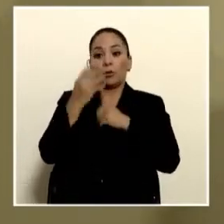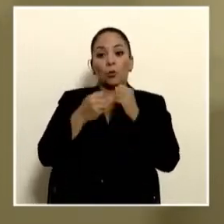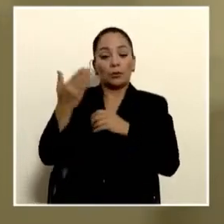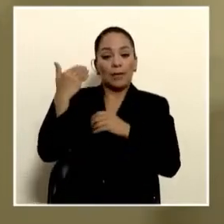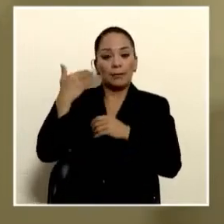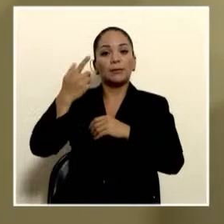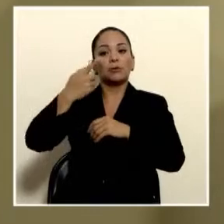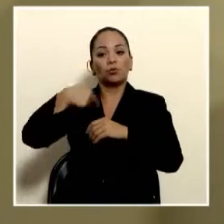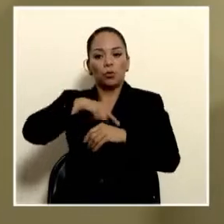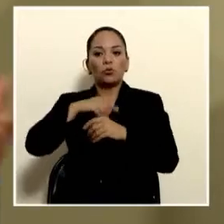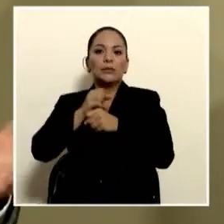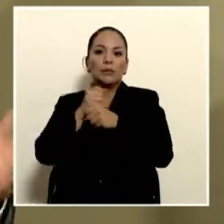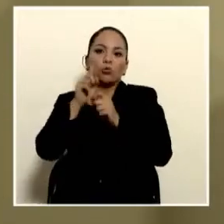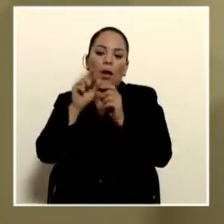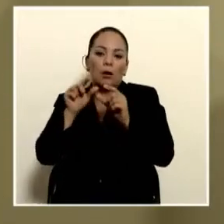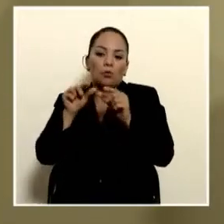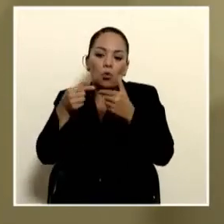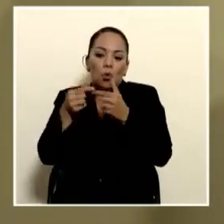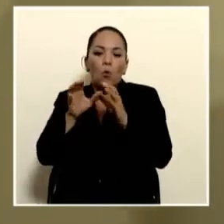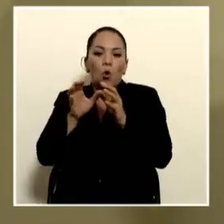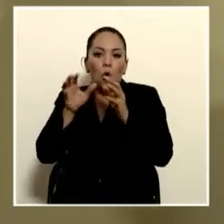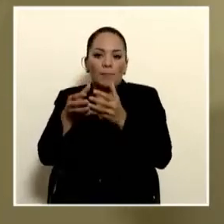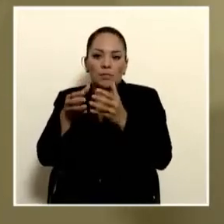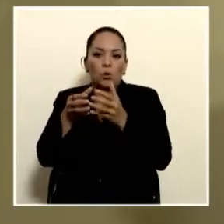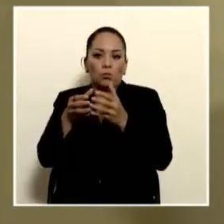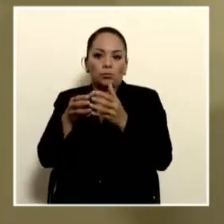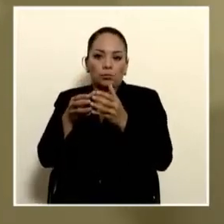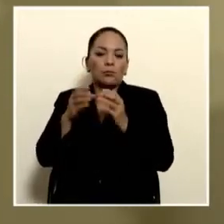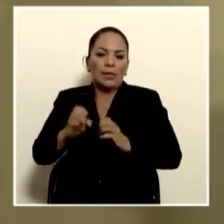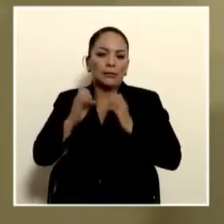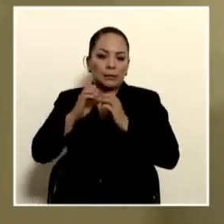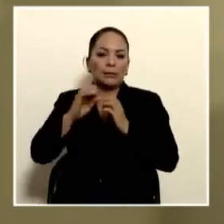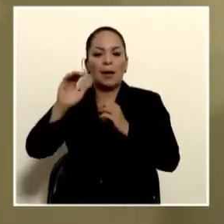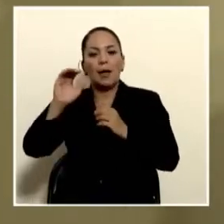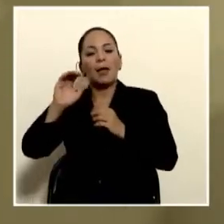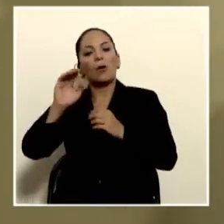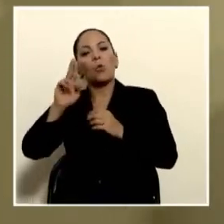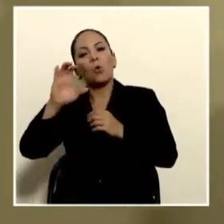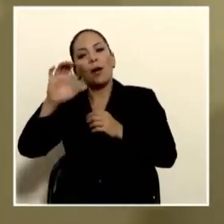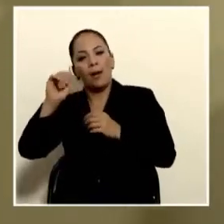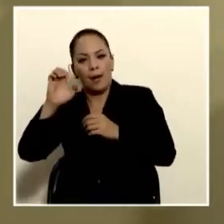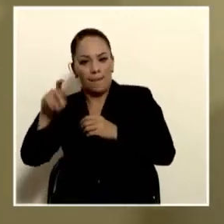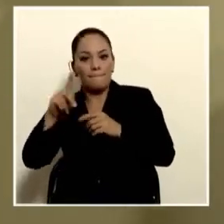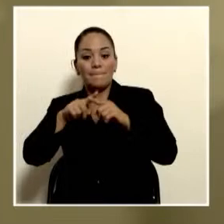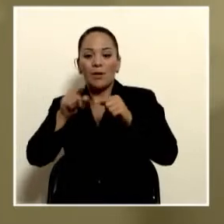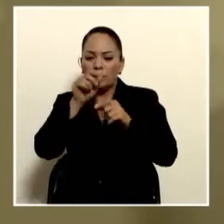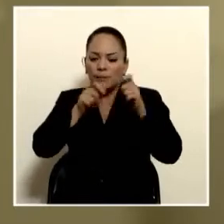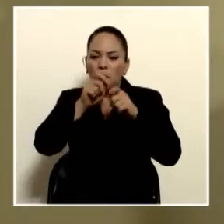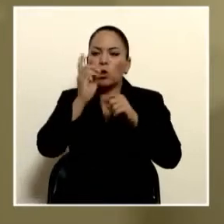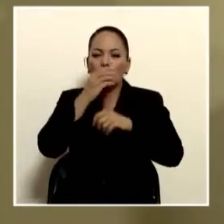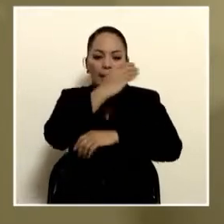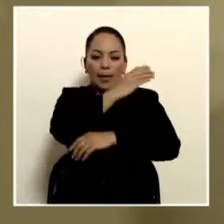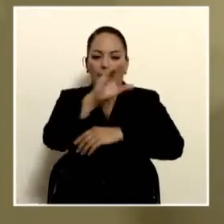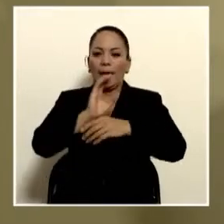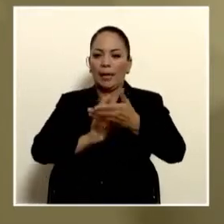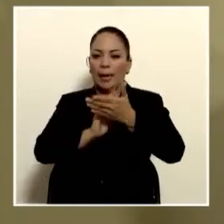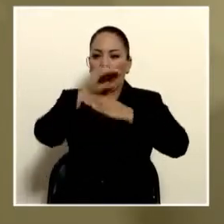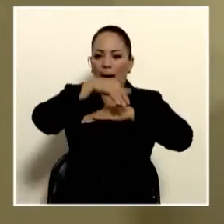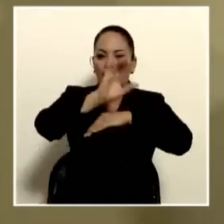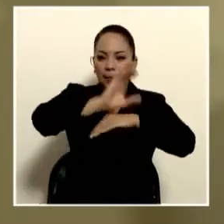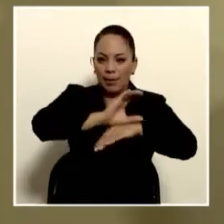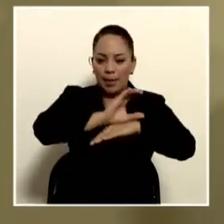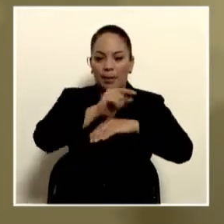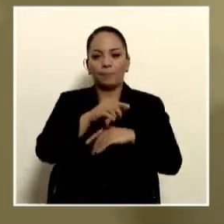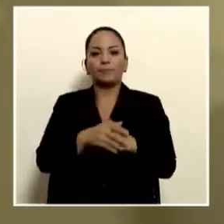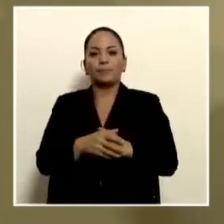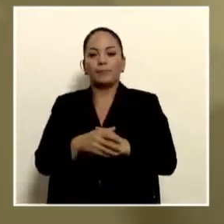una comisión que siempre ha existido en UCAEP, pero específicamente en Caldera, para ver agilizar y no permitir